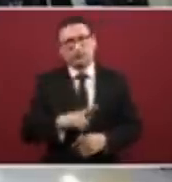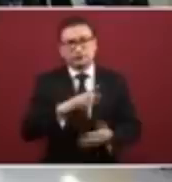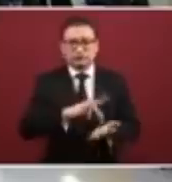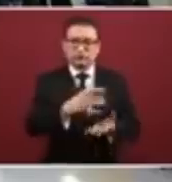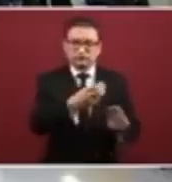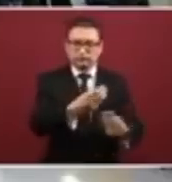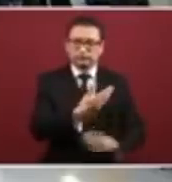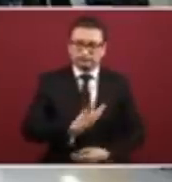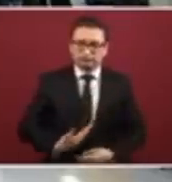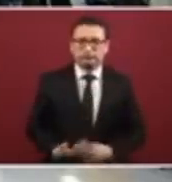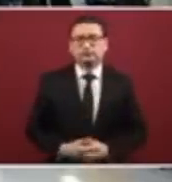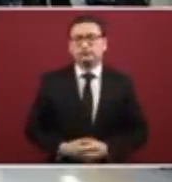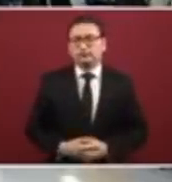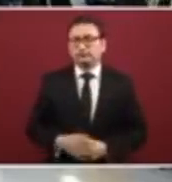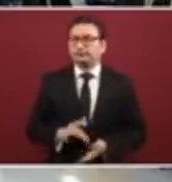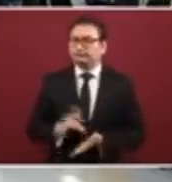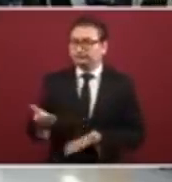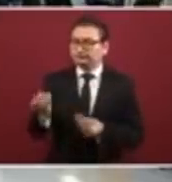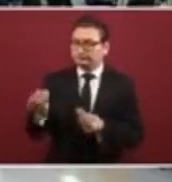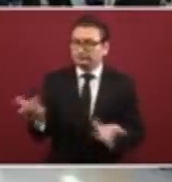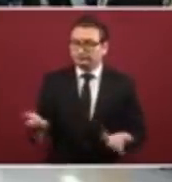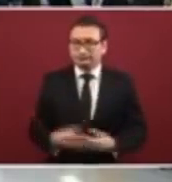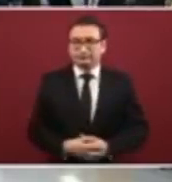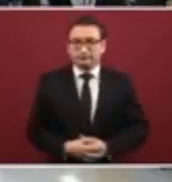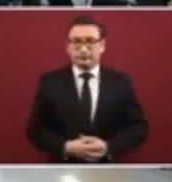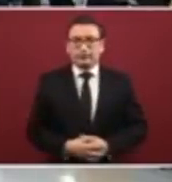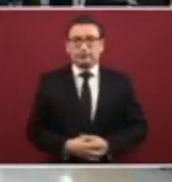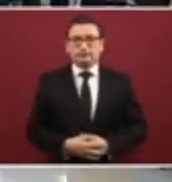presidente. Muchas gracias. Pues